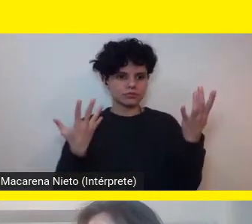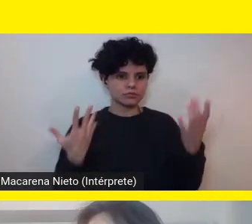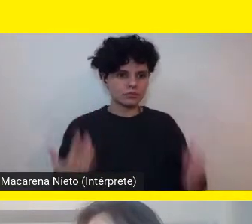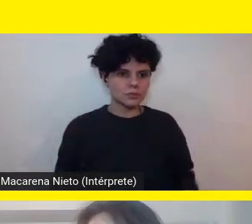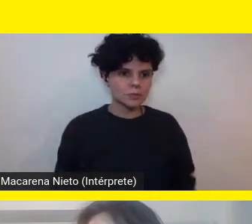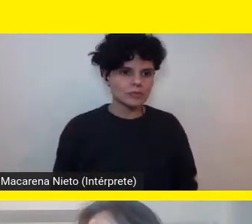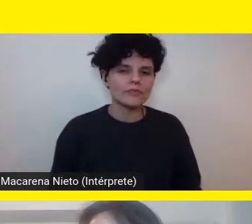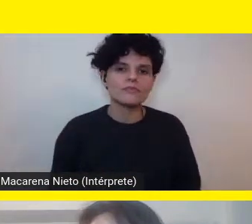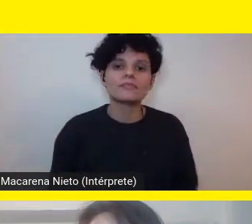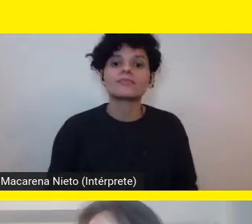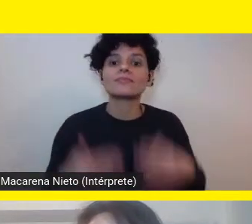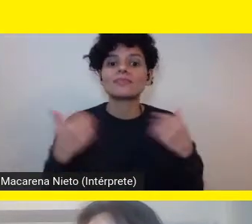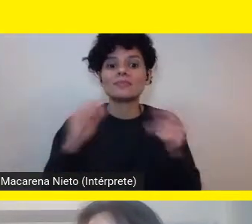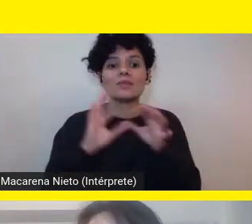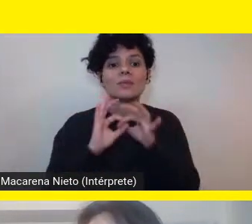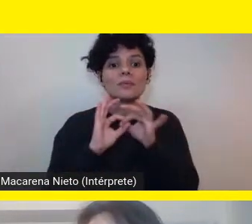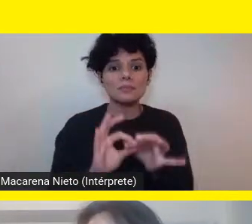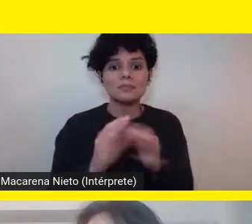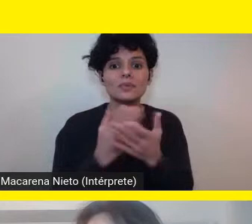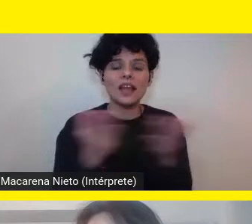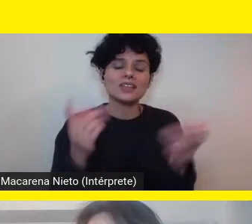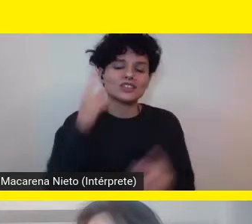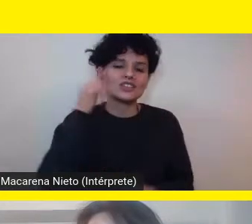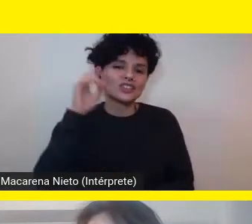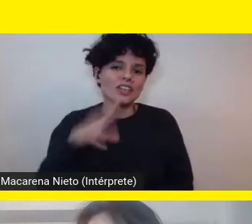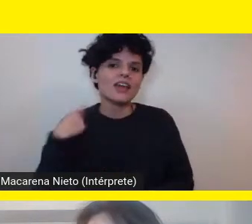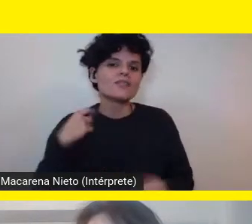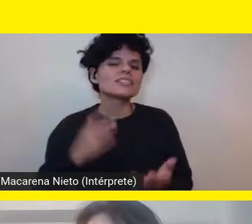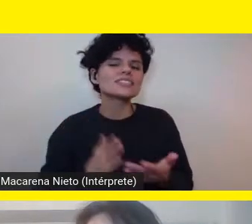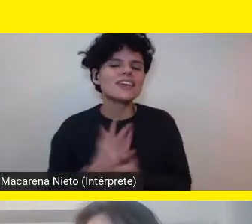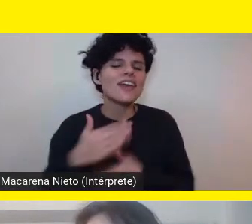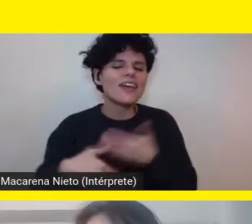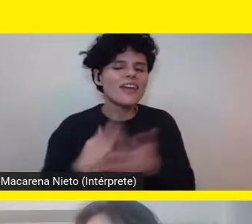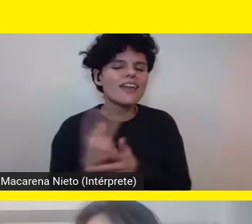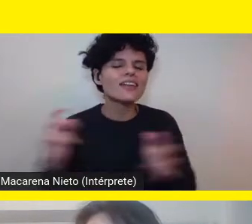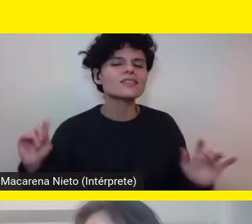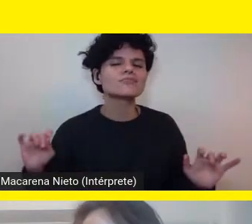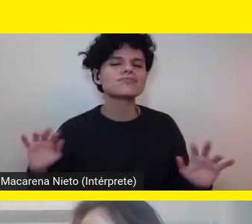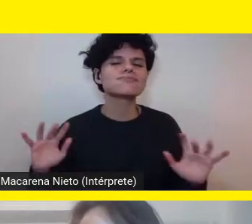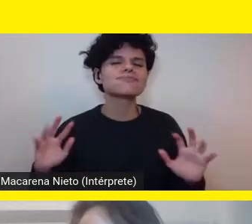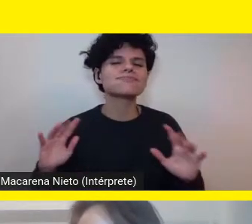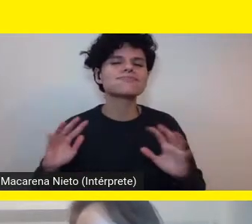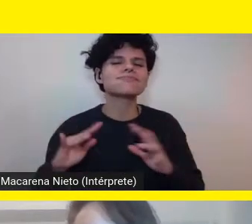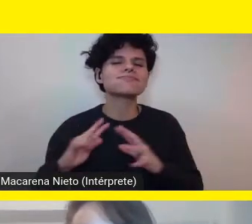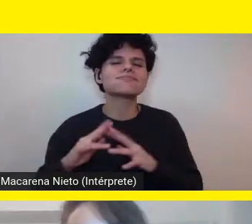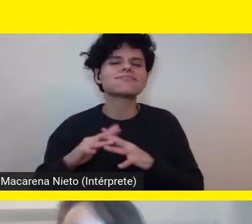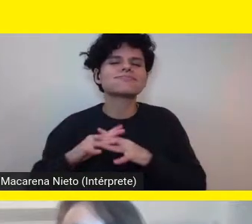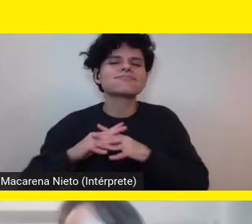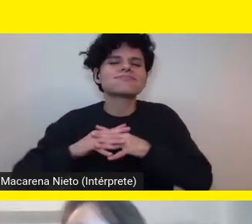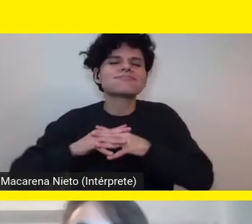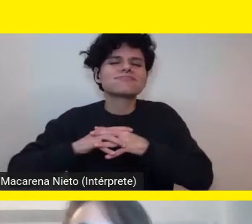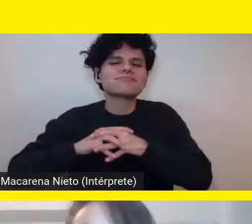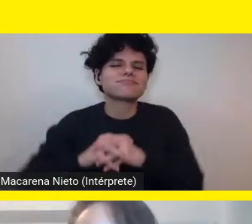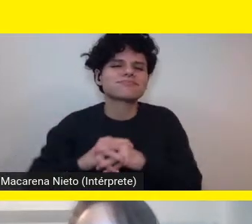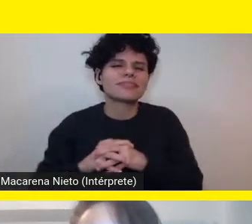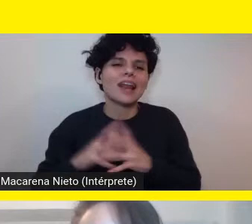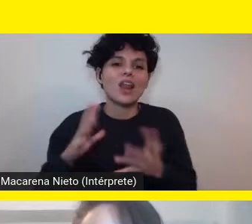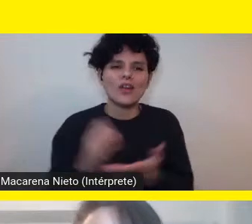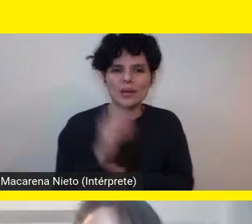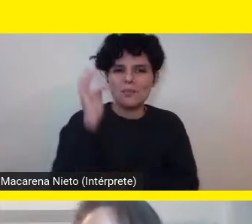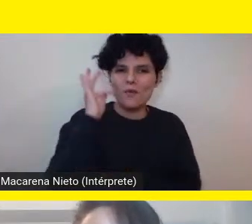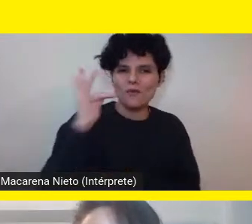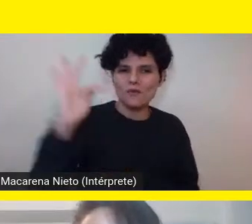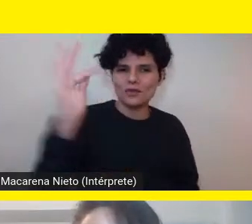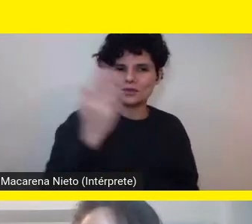siguen por ahí tejiéndose, que resulten en un futuro mejor para todas, para